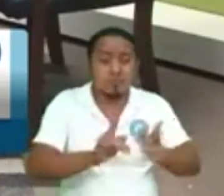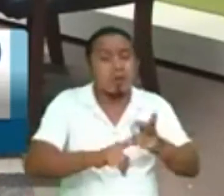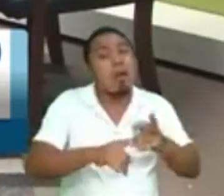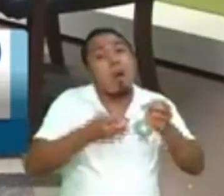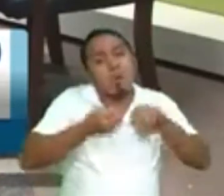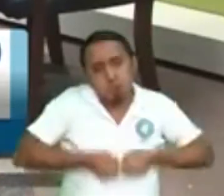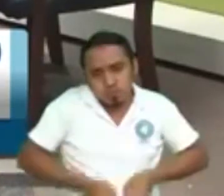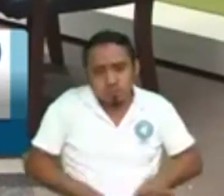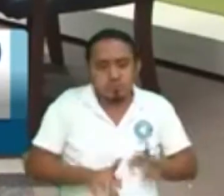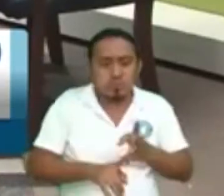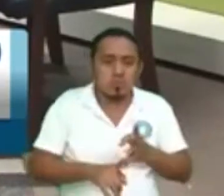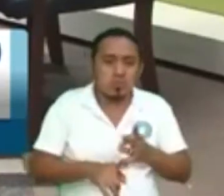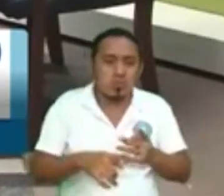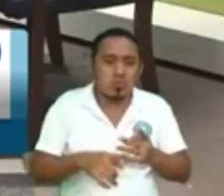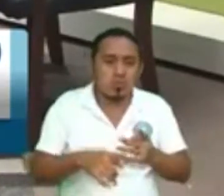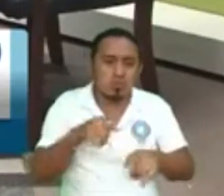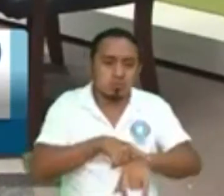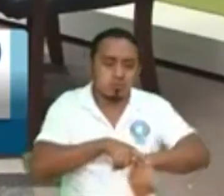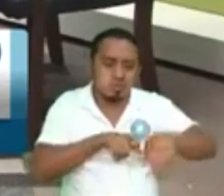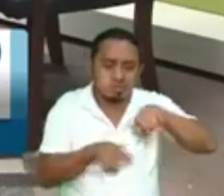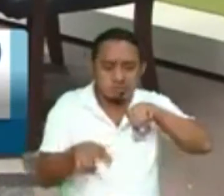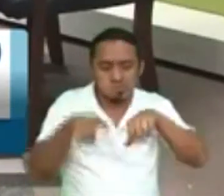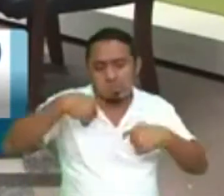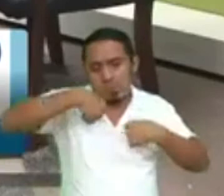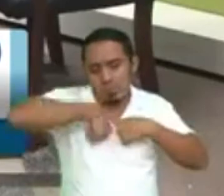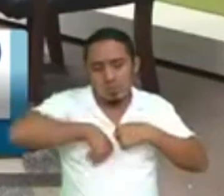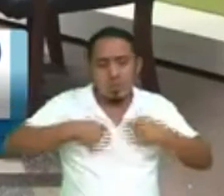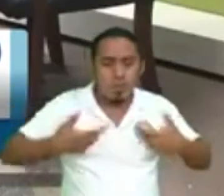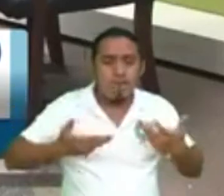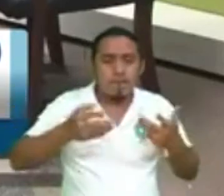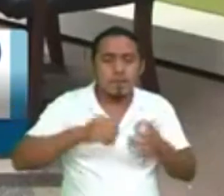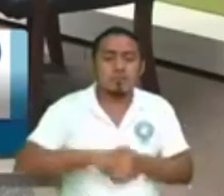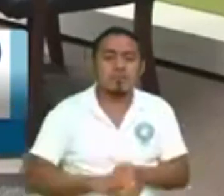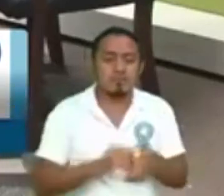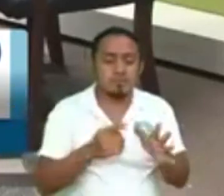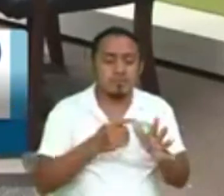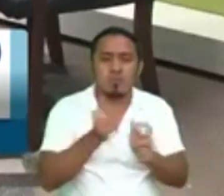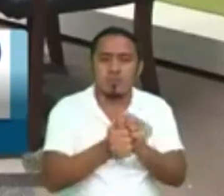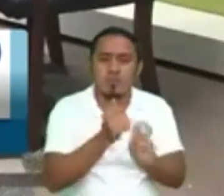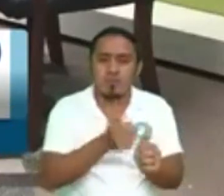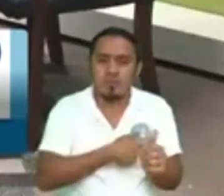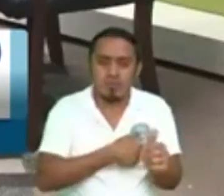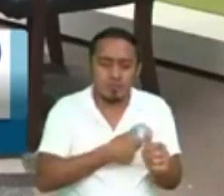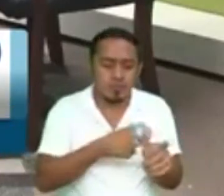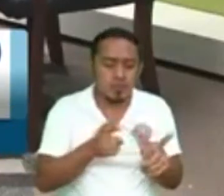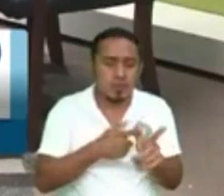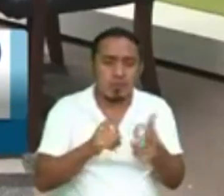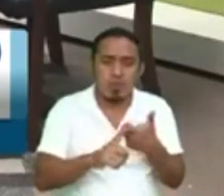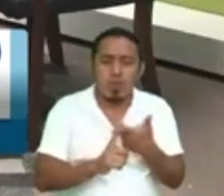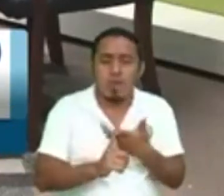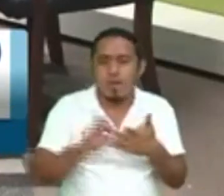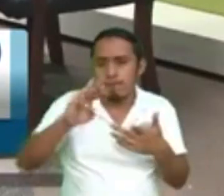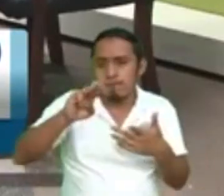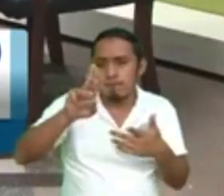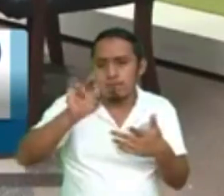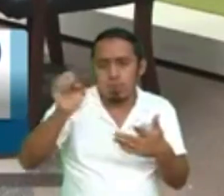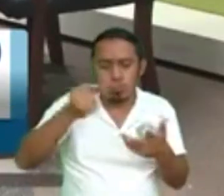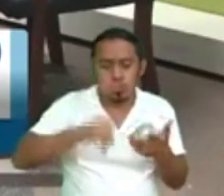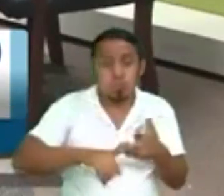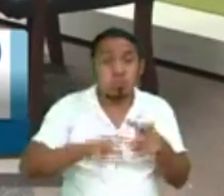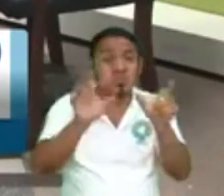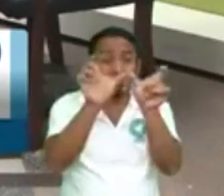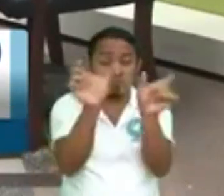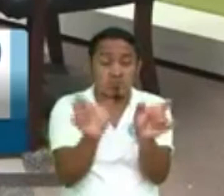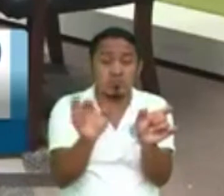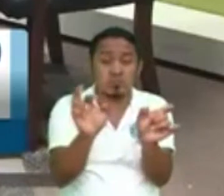haber malformaciones también congénitas que podemos observar, cardiopatías, malformaciones musculares, malformaciones renales, que eso